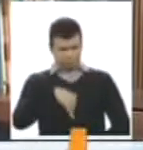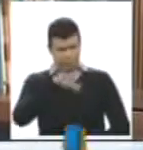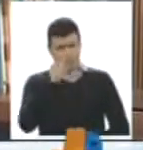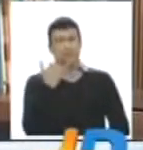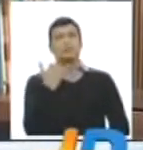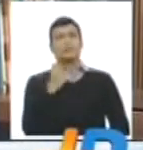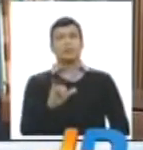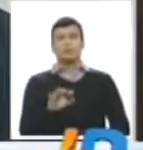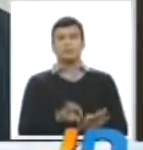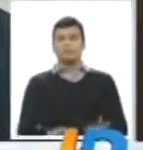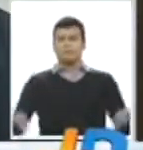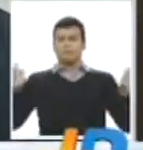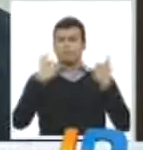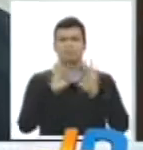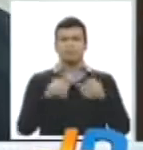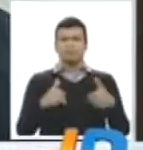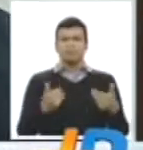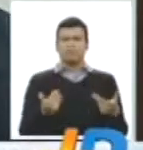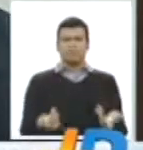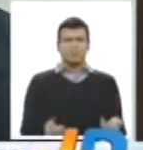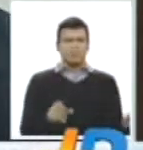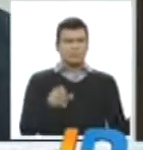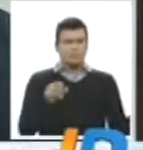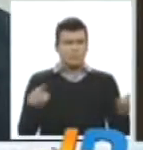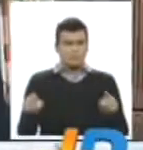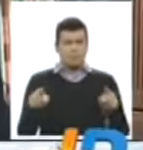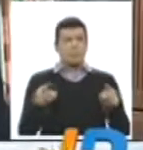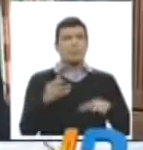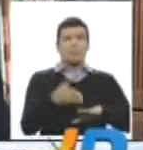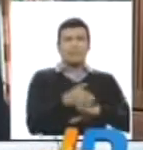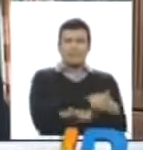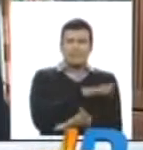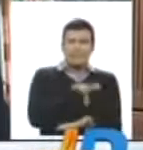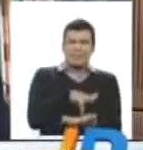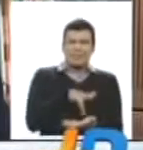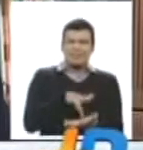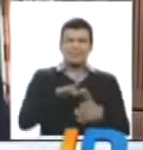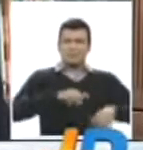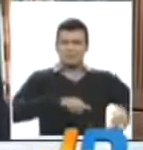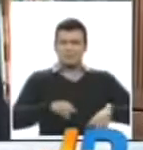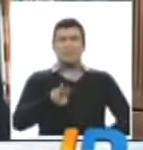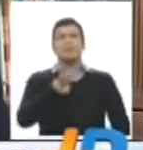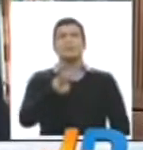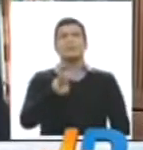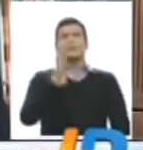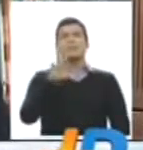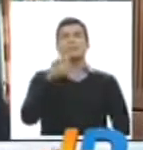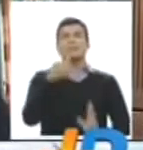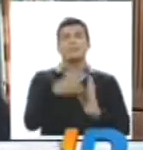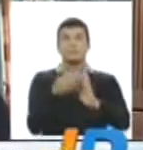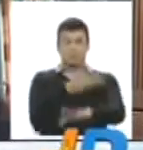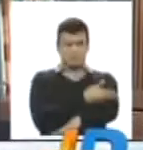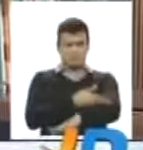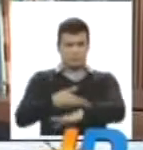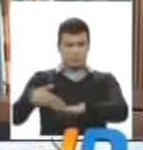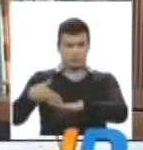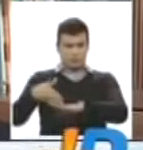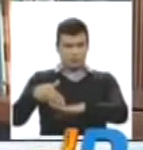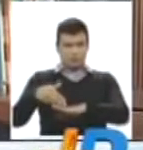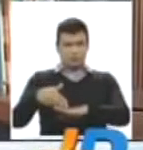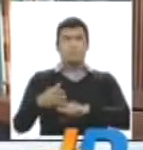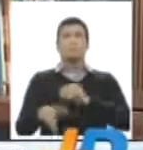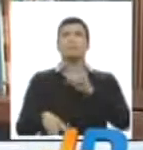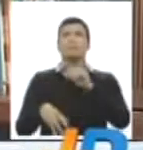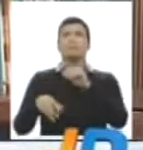con algo muy importante. En el momento en que asumimos, la deuda que nos dejó la administración anterior fue de 78 mil millones, más